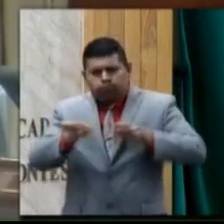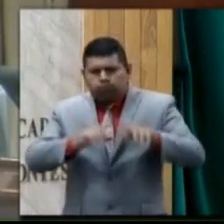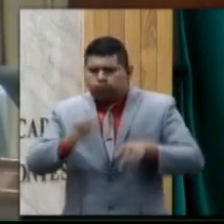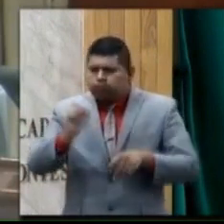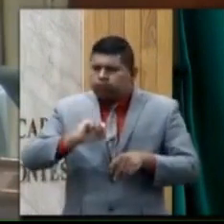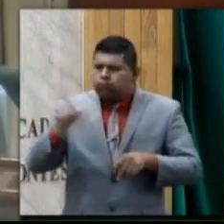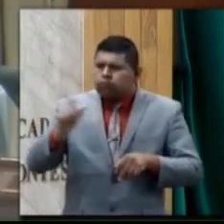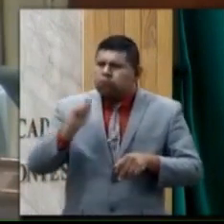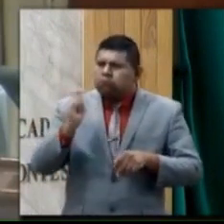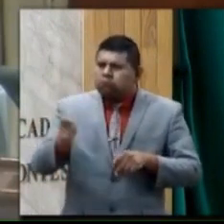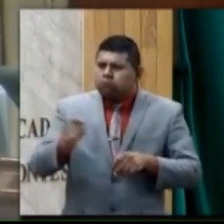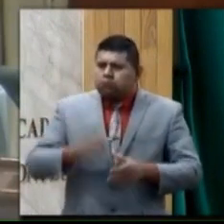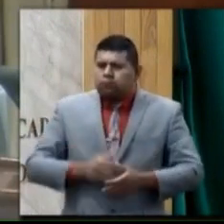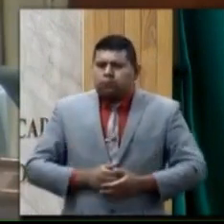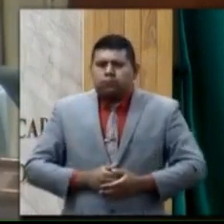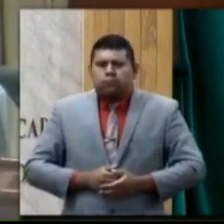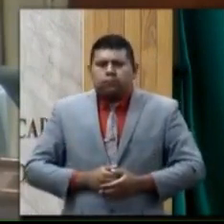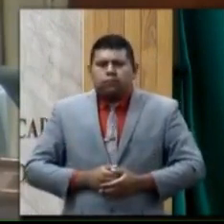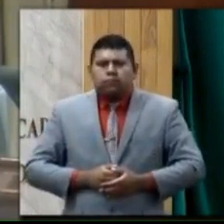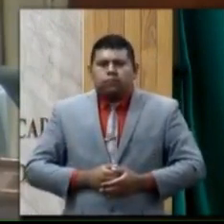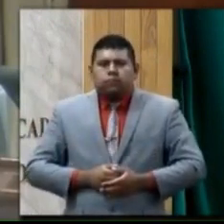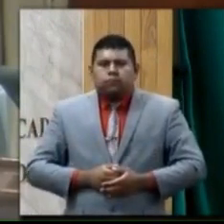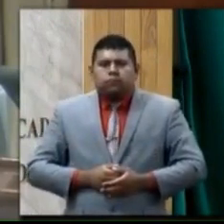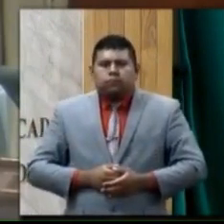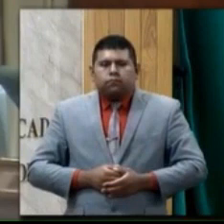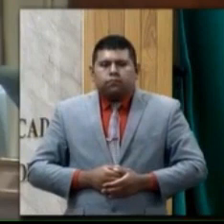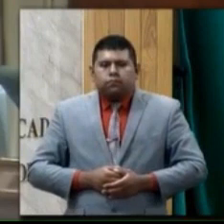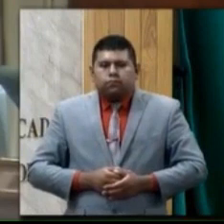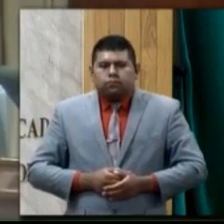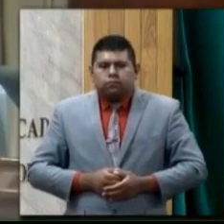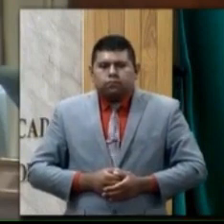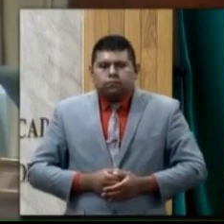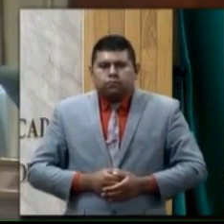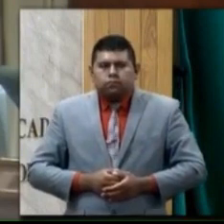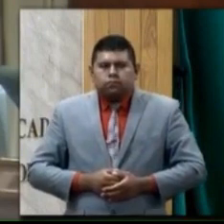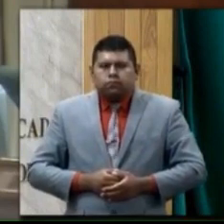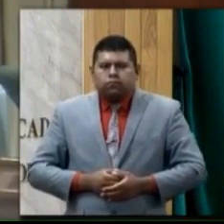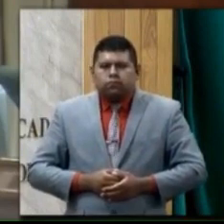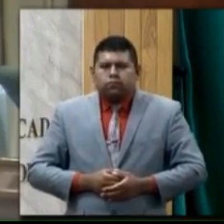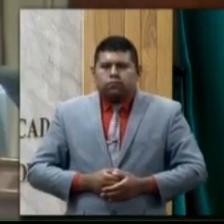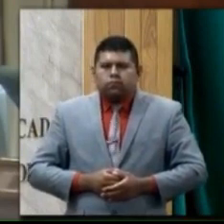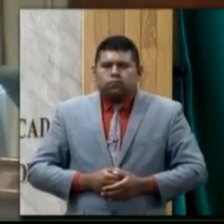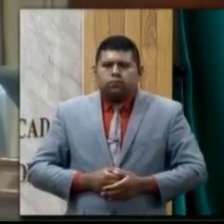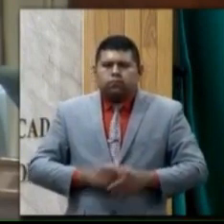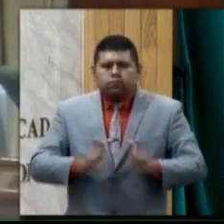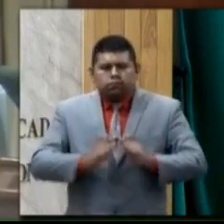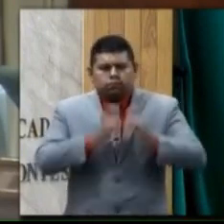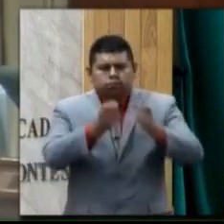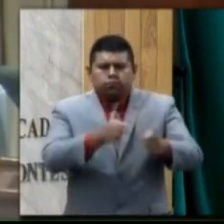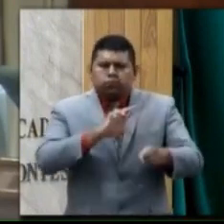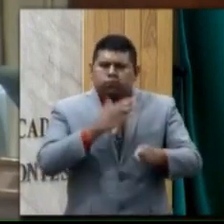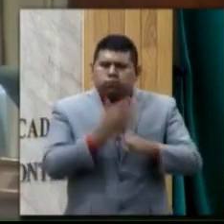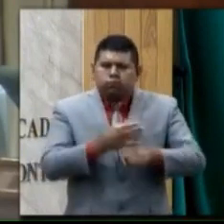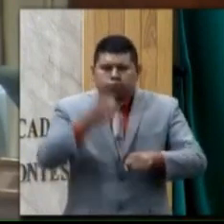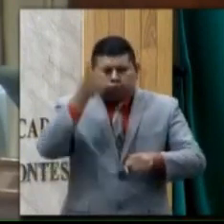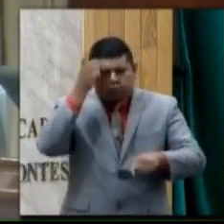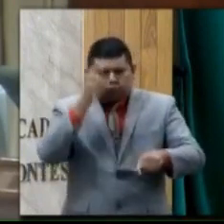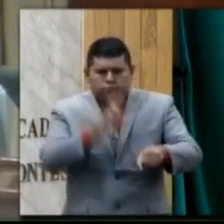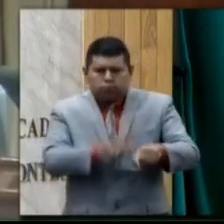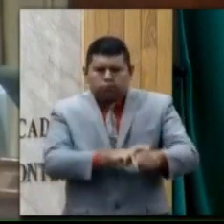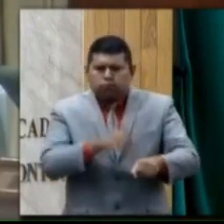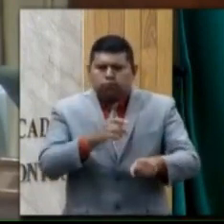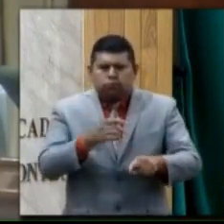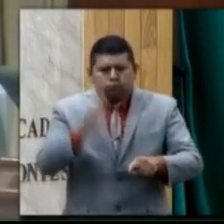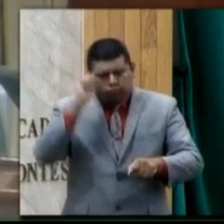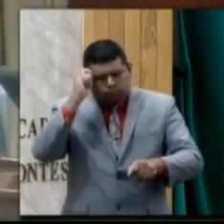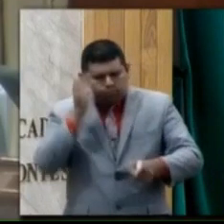profesional, empresarial en el sector público y o privado. Cargo, directora de los servicios